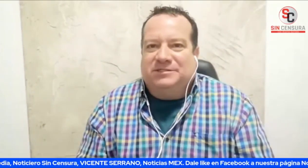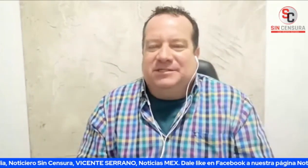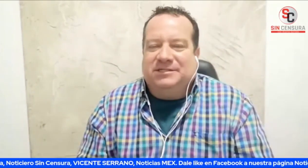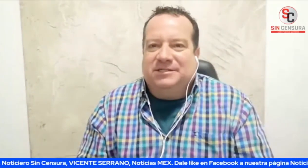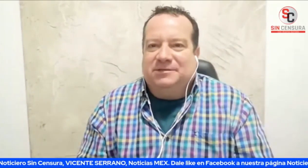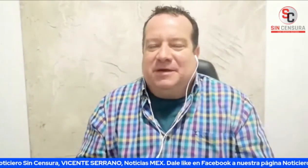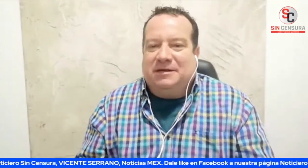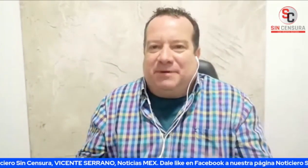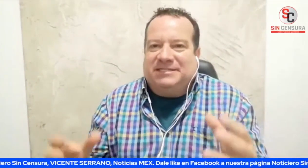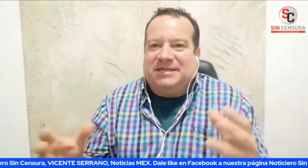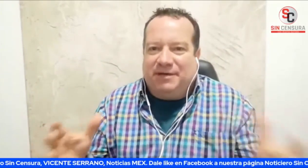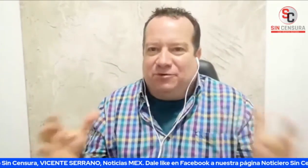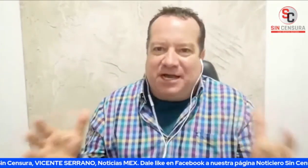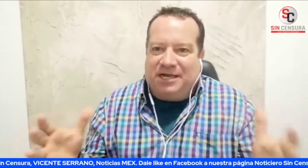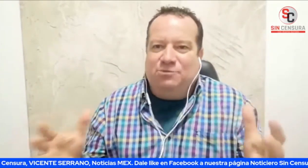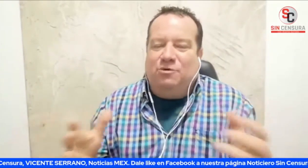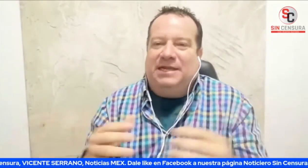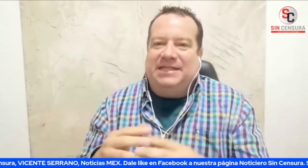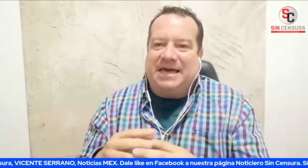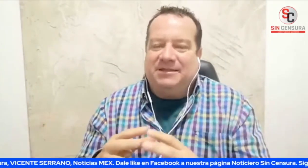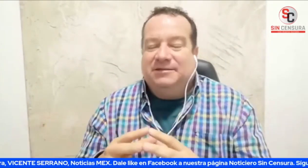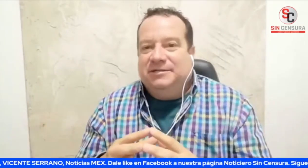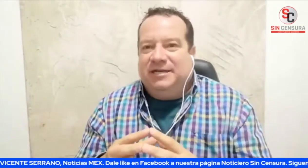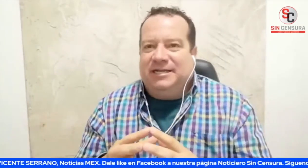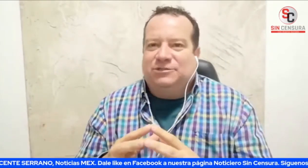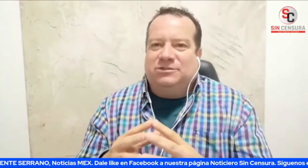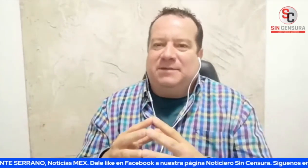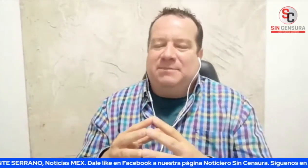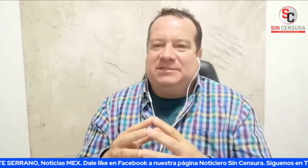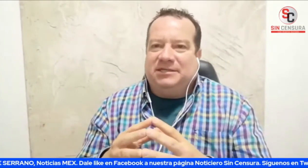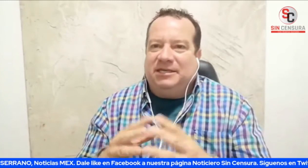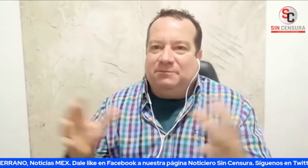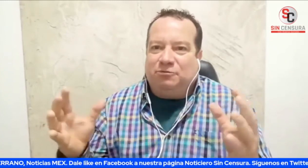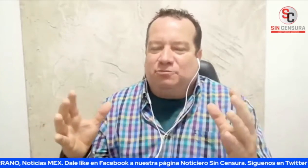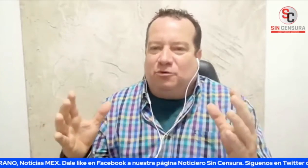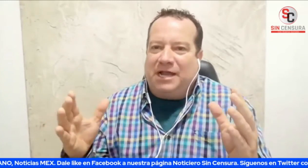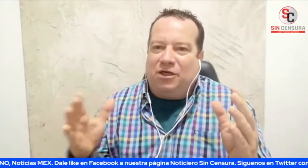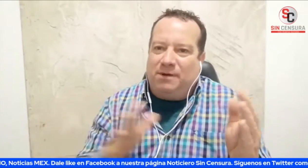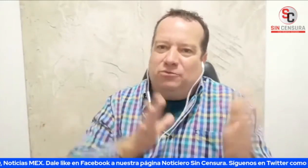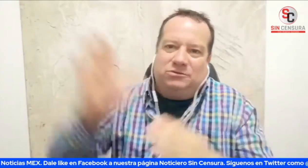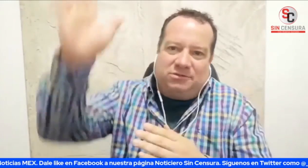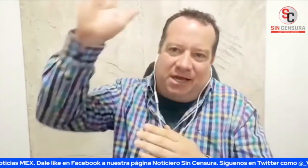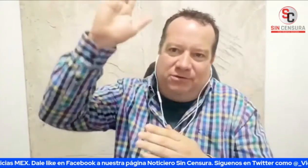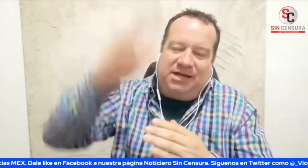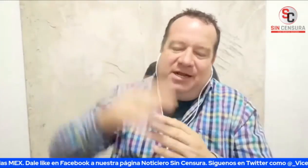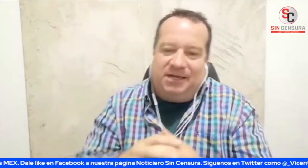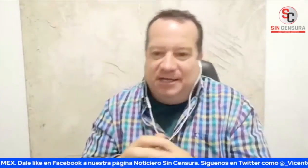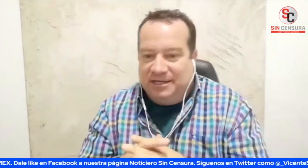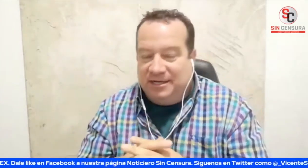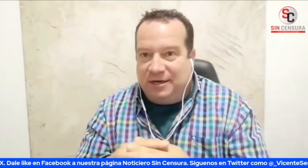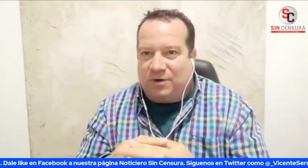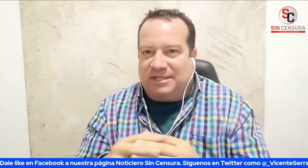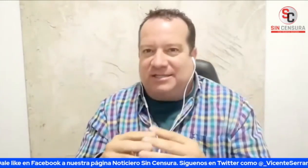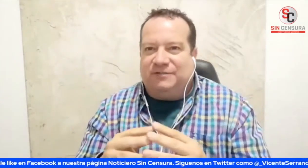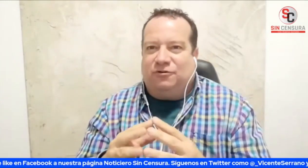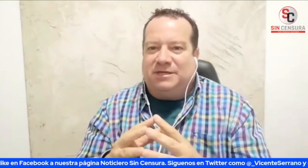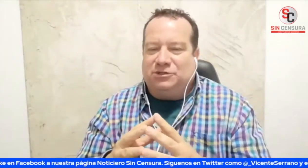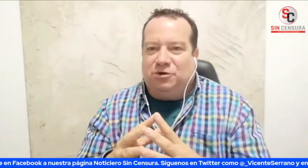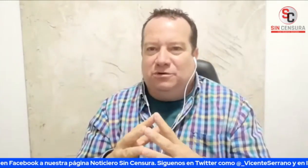pues parece haber una inmovilidad en estos temas. Y pues por un lado vemos a una